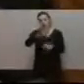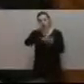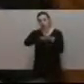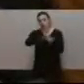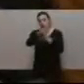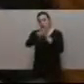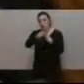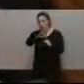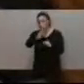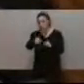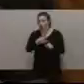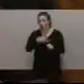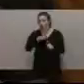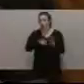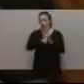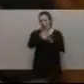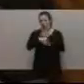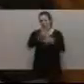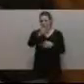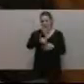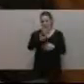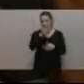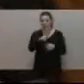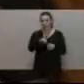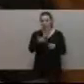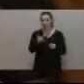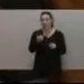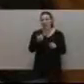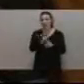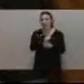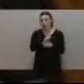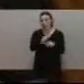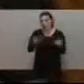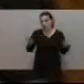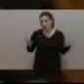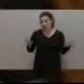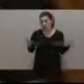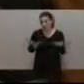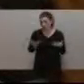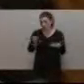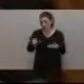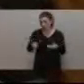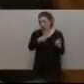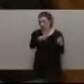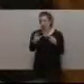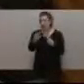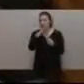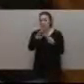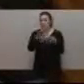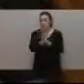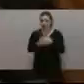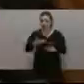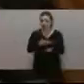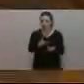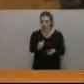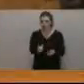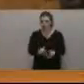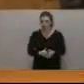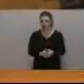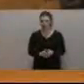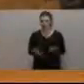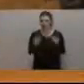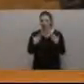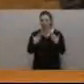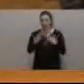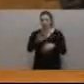en los que podríamos avanzar, de ayudas de emergencia, en caso de que se precisasen, que por supuesto están a su disposición.